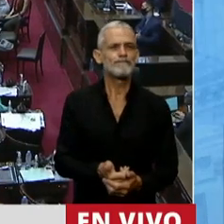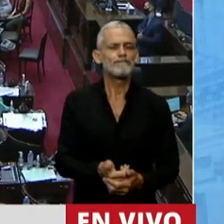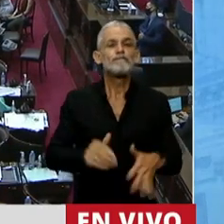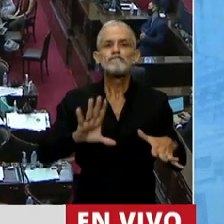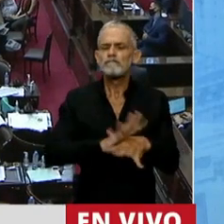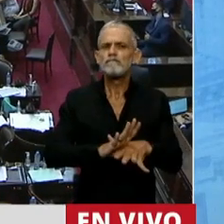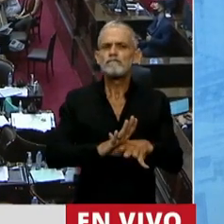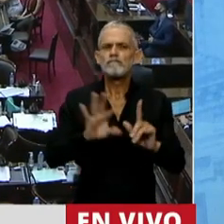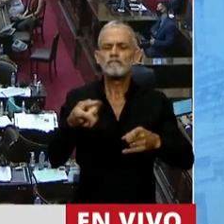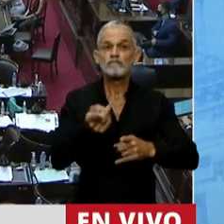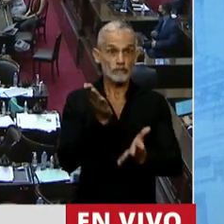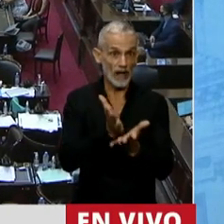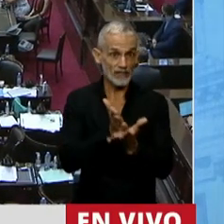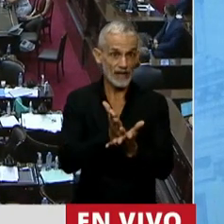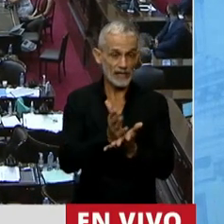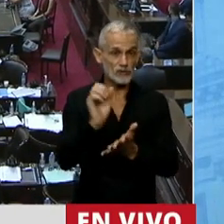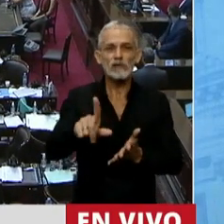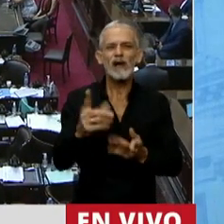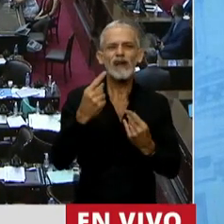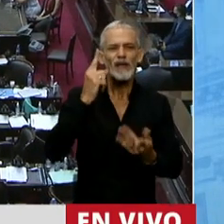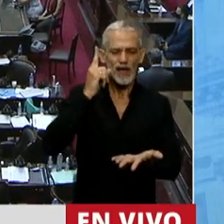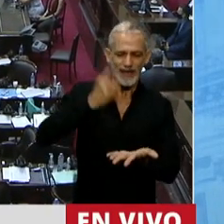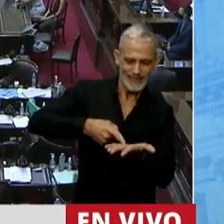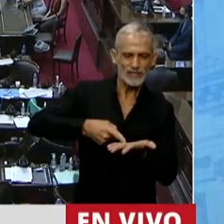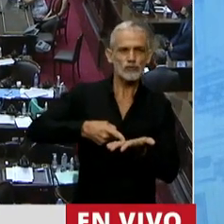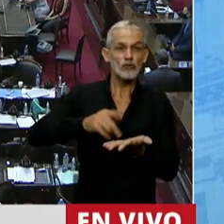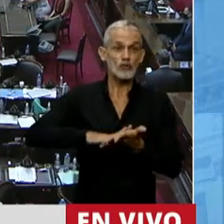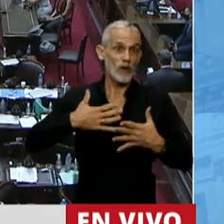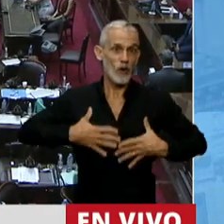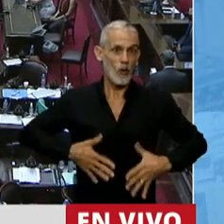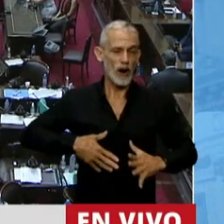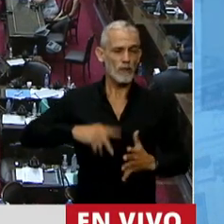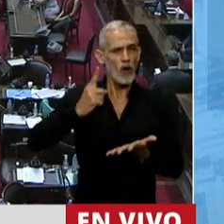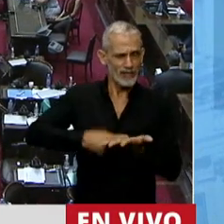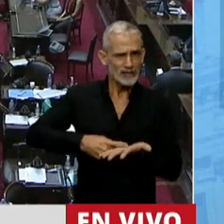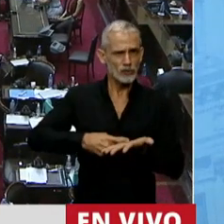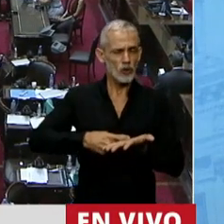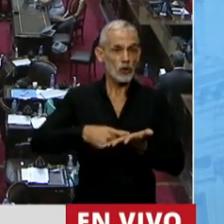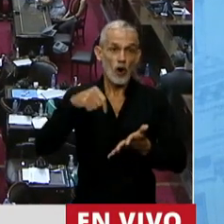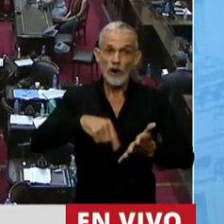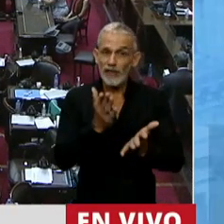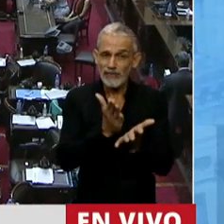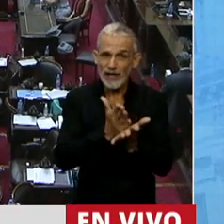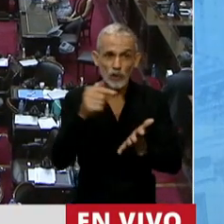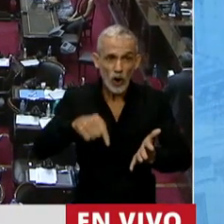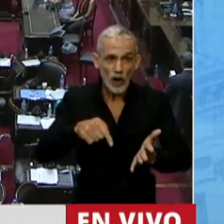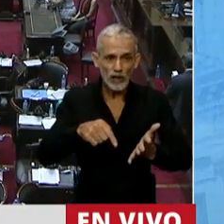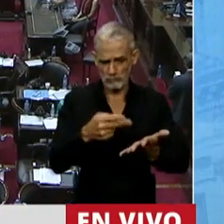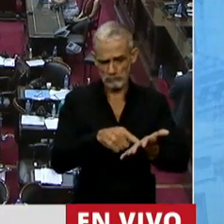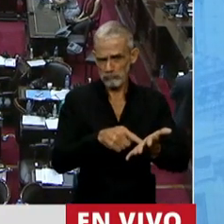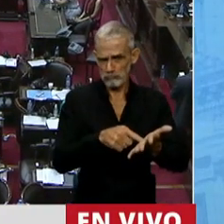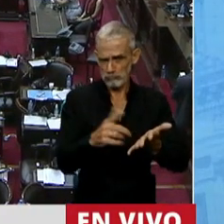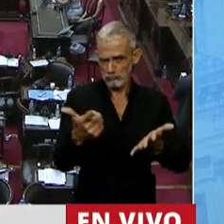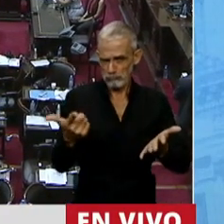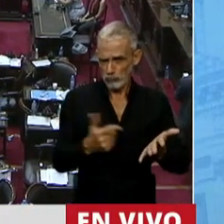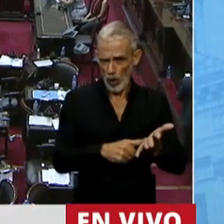Precisamente tiene que ver con el derecho a decidir sobre su propio cuerpo, derecho que hoy no está reconocido en